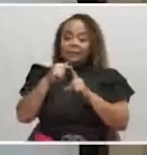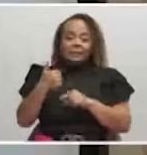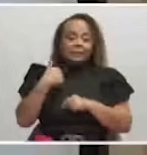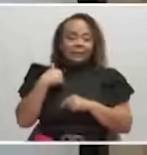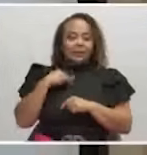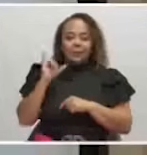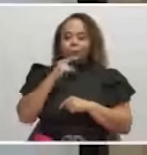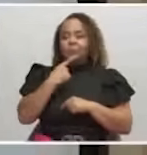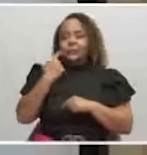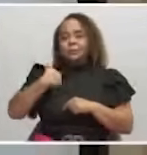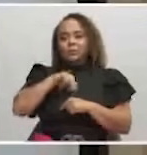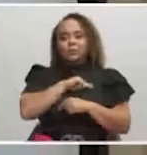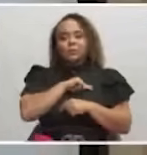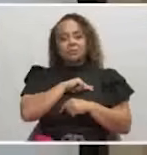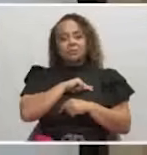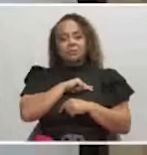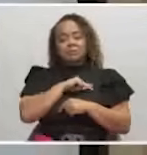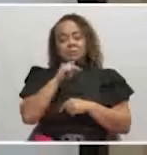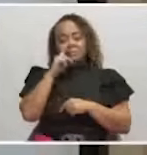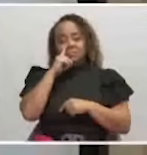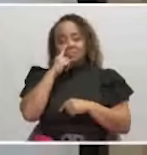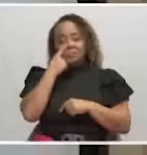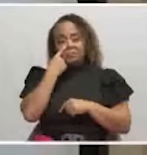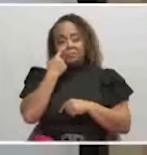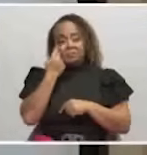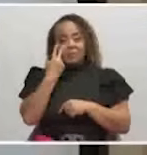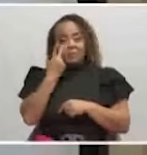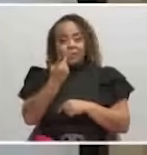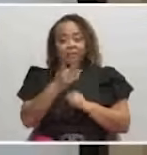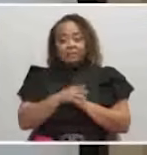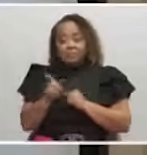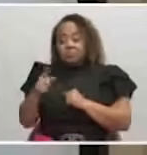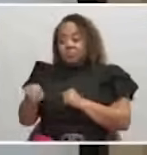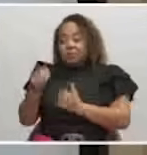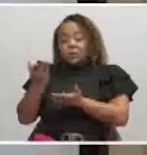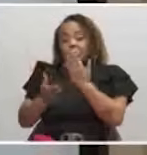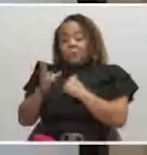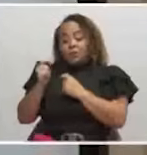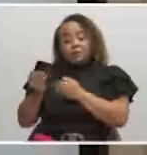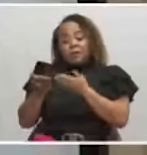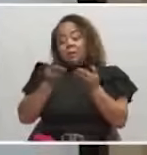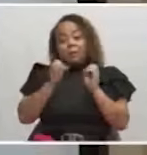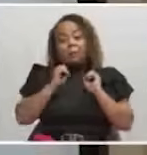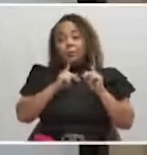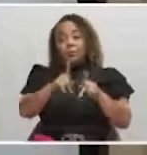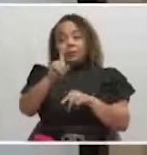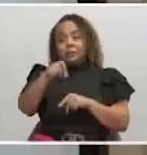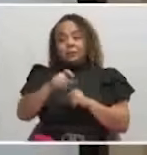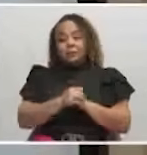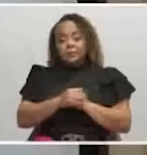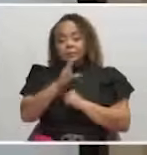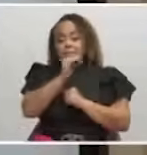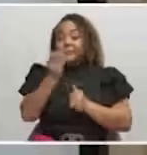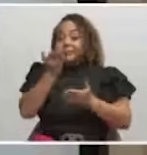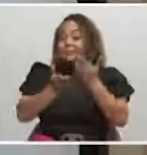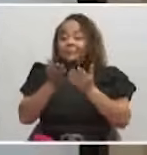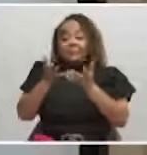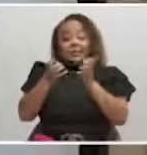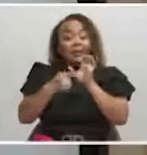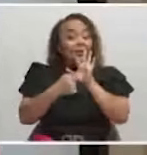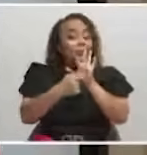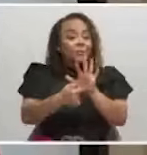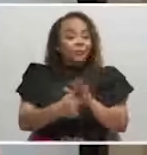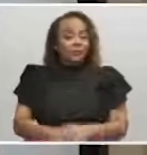como decimos nosotros, ahuevados de ver de que ellos tal vez no se les da la oportunidad necesaria y tal vez quieran